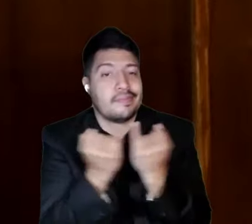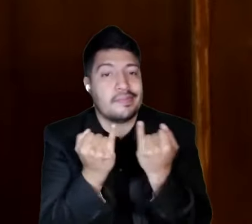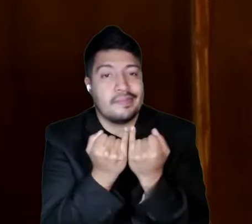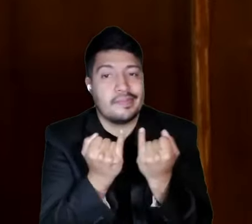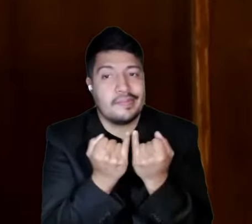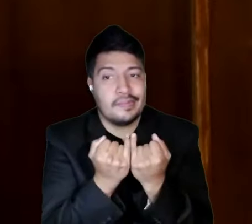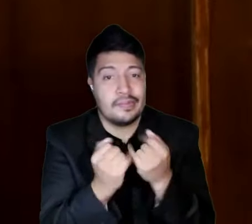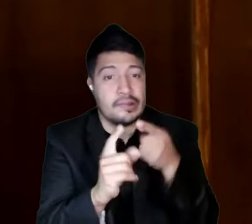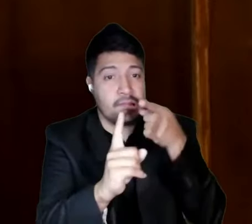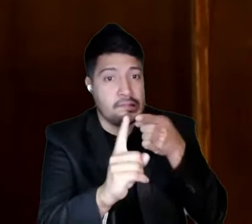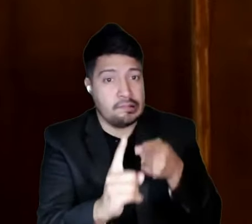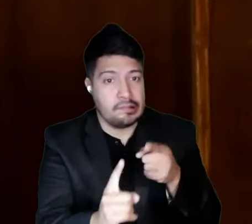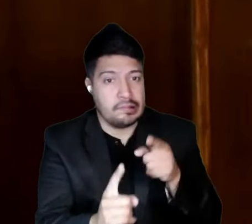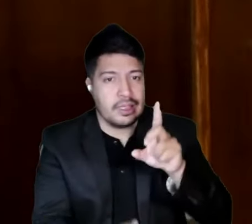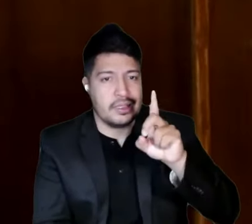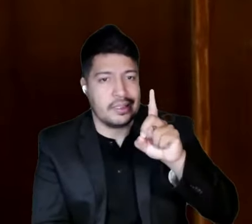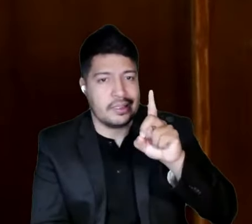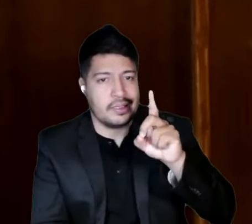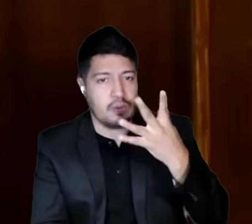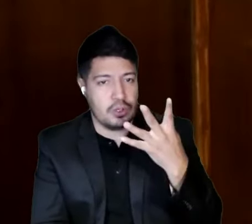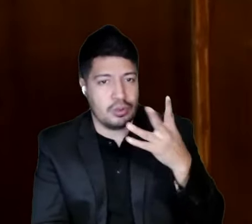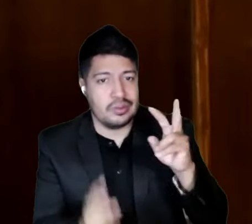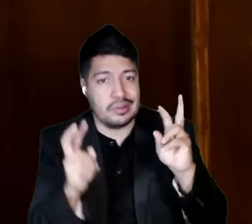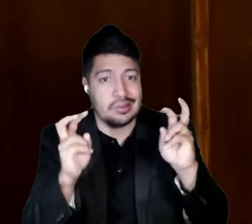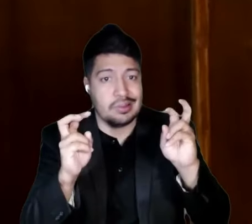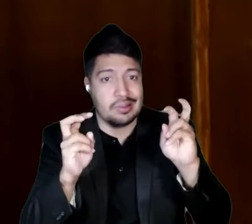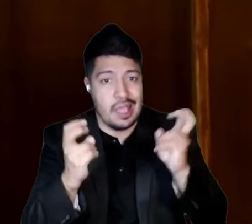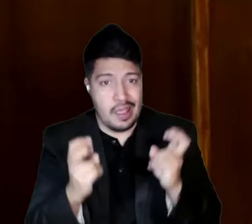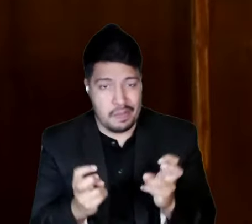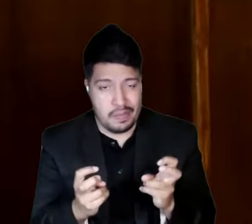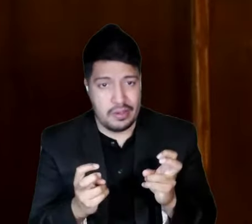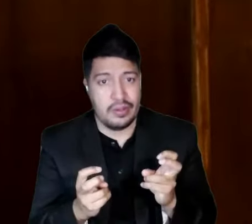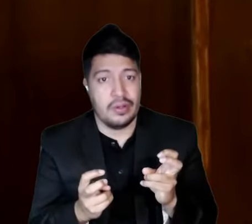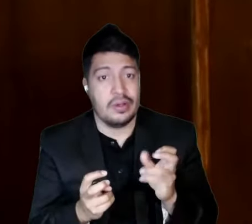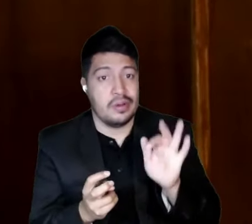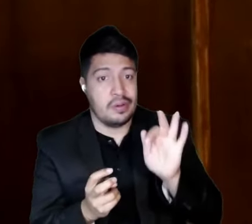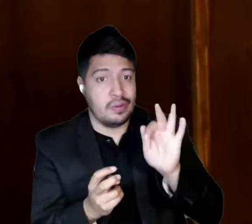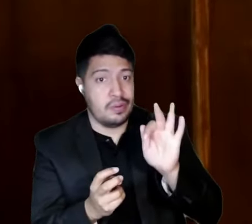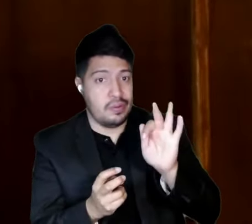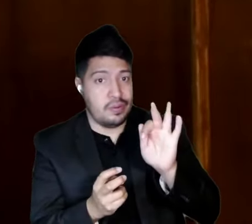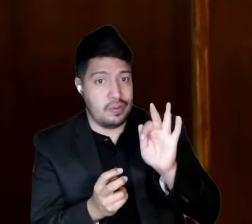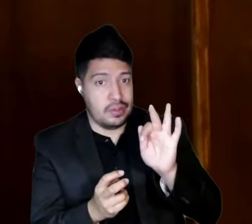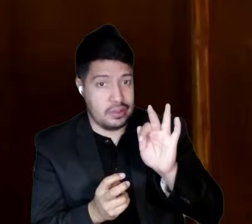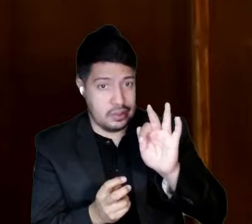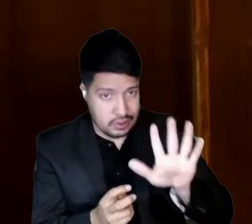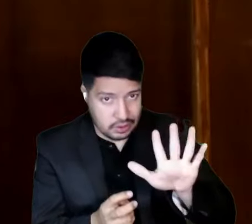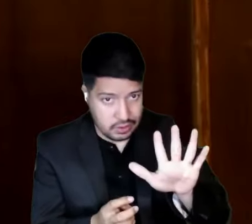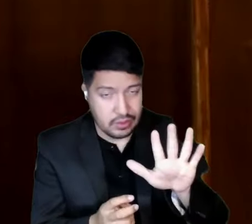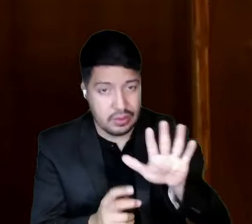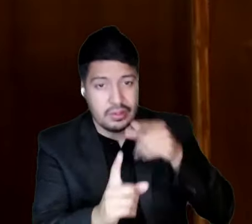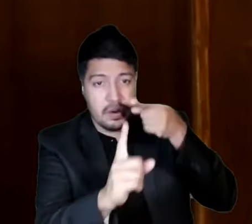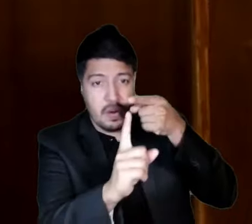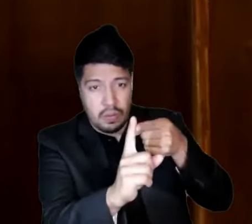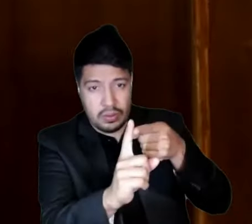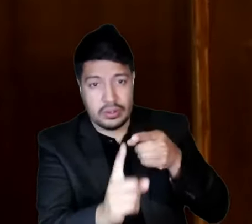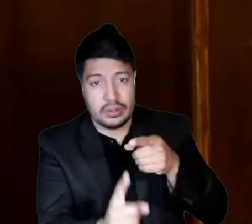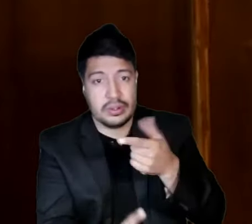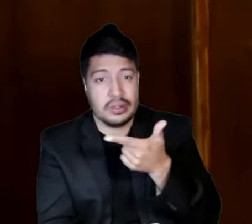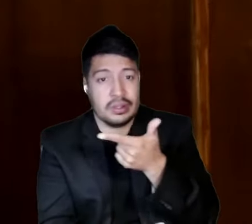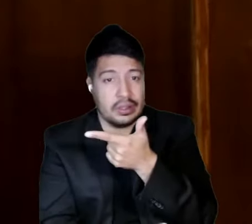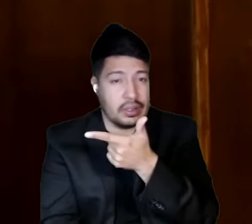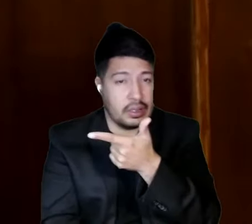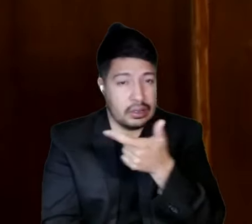34 temas con 45 objetivos 103 estrategias 741 líneas de acción